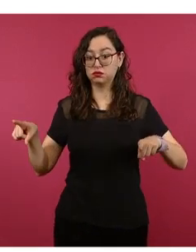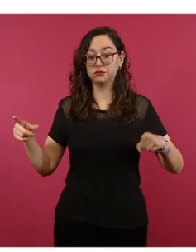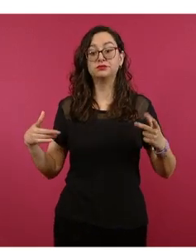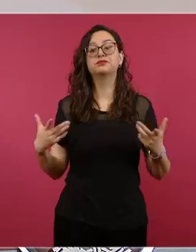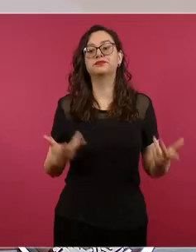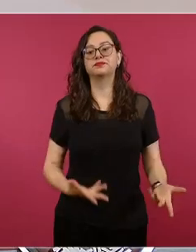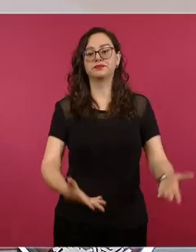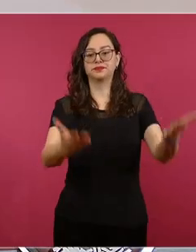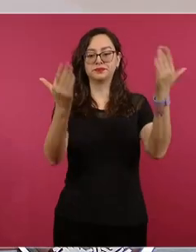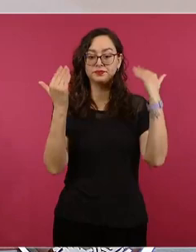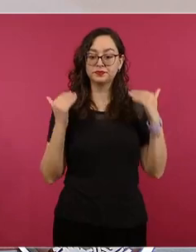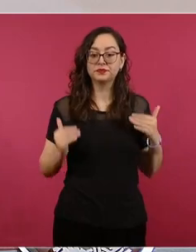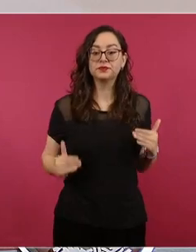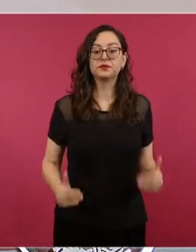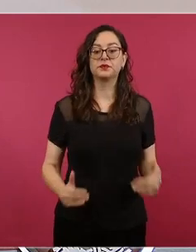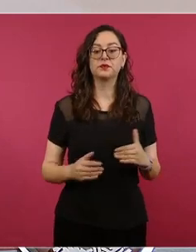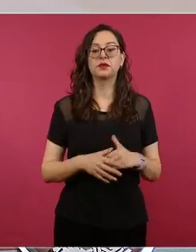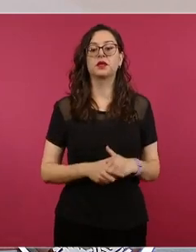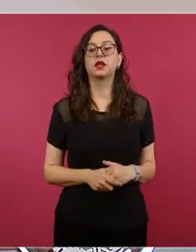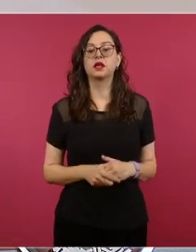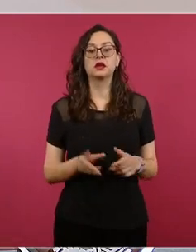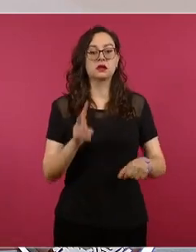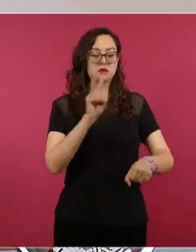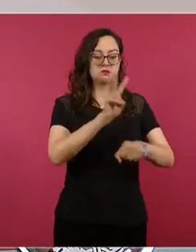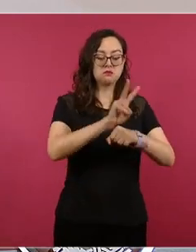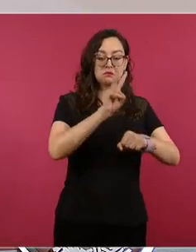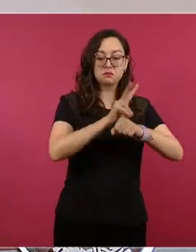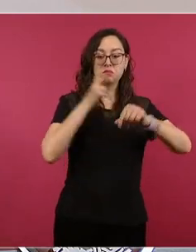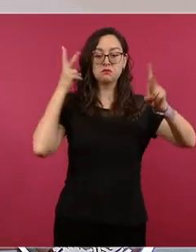de combustibles. Y entre el 19 y el